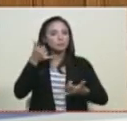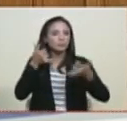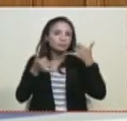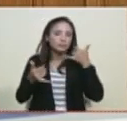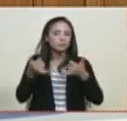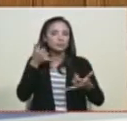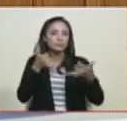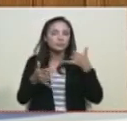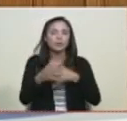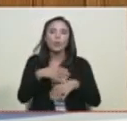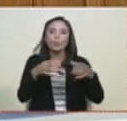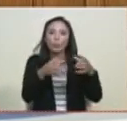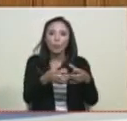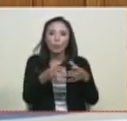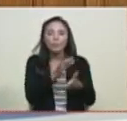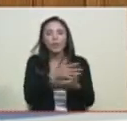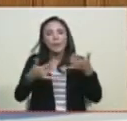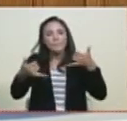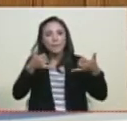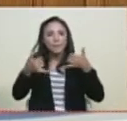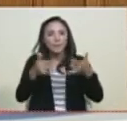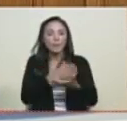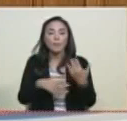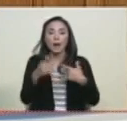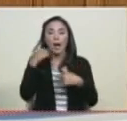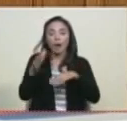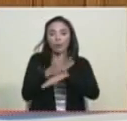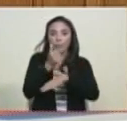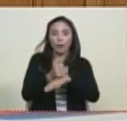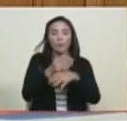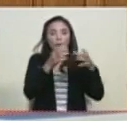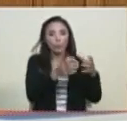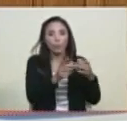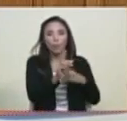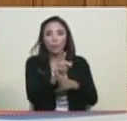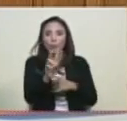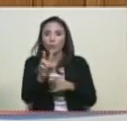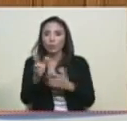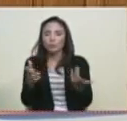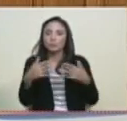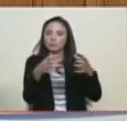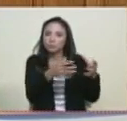grupo operador de asesinos terroristas, el grupo 1, el grupo 2.